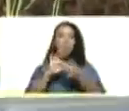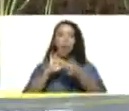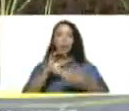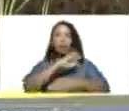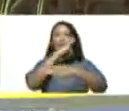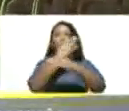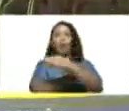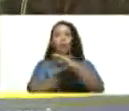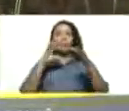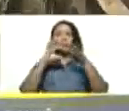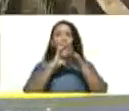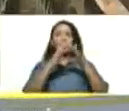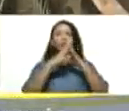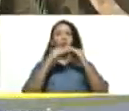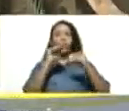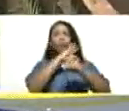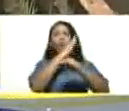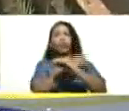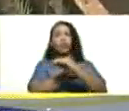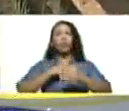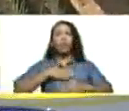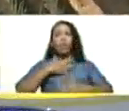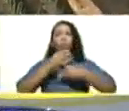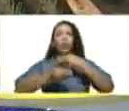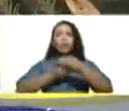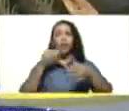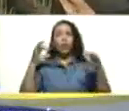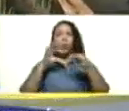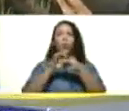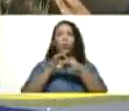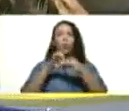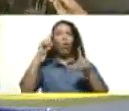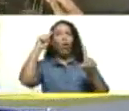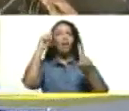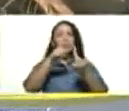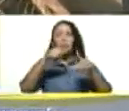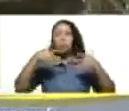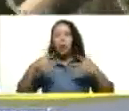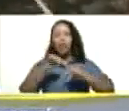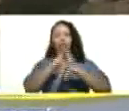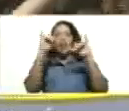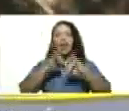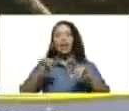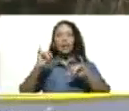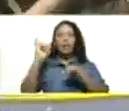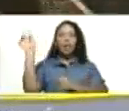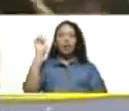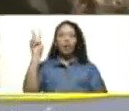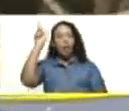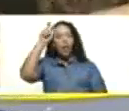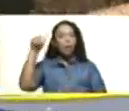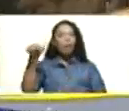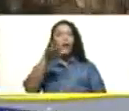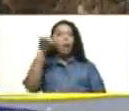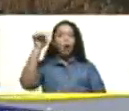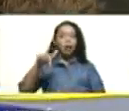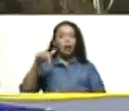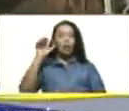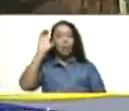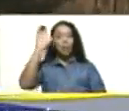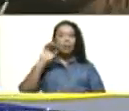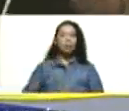destino, el destino superior de Venezuela, la máxima felicidad social. A 7 años de